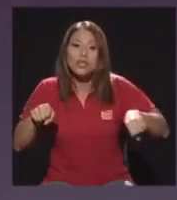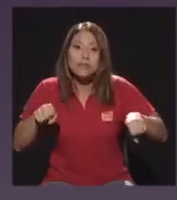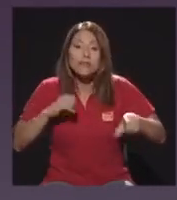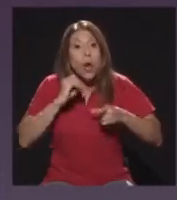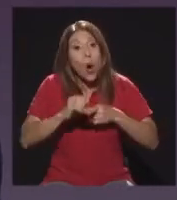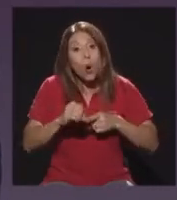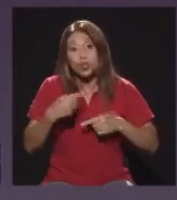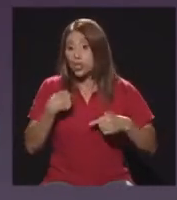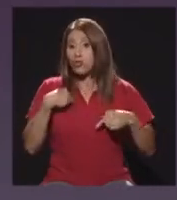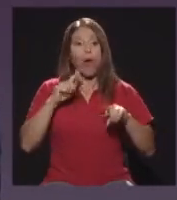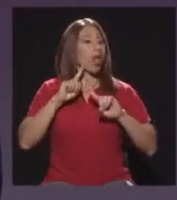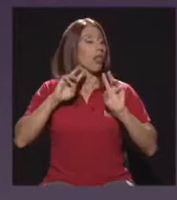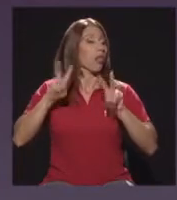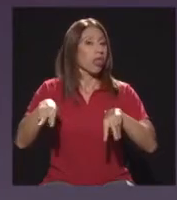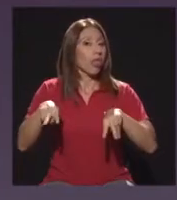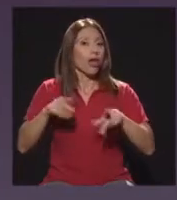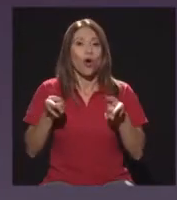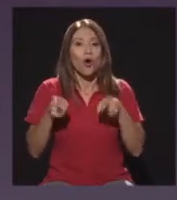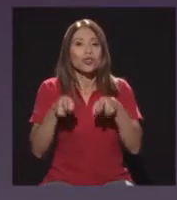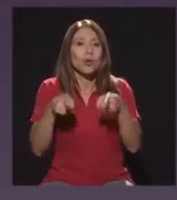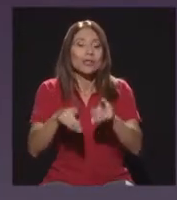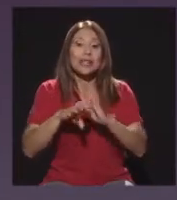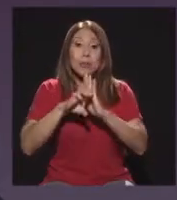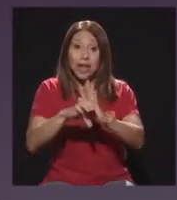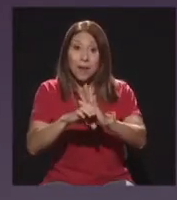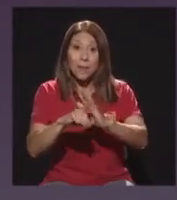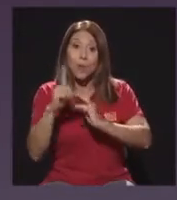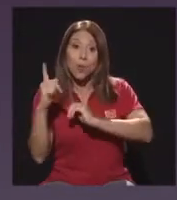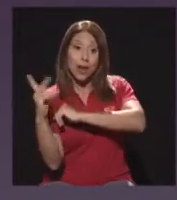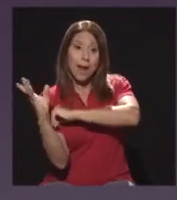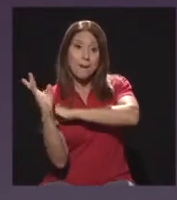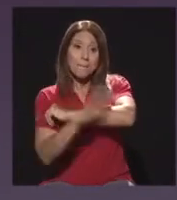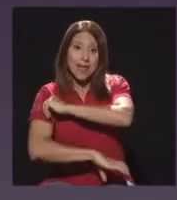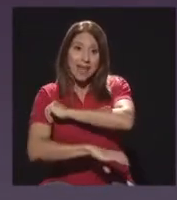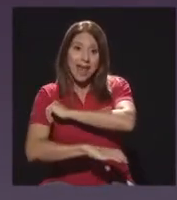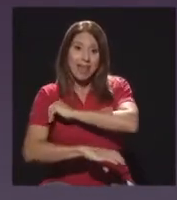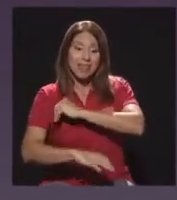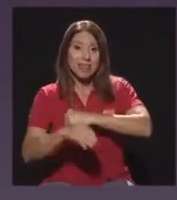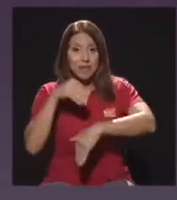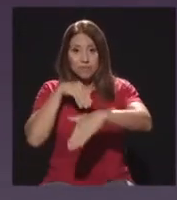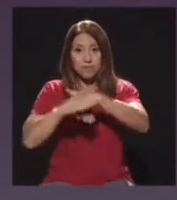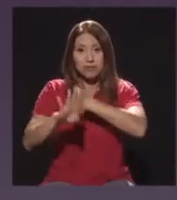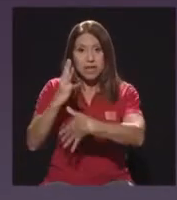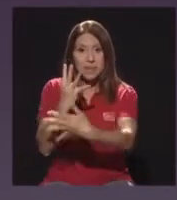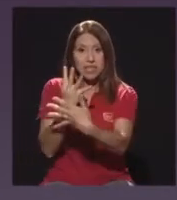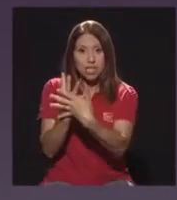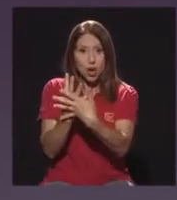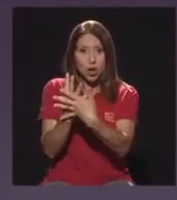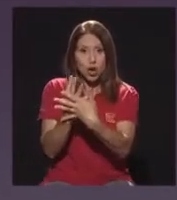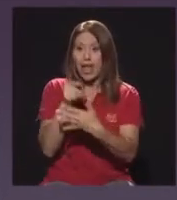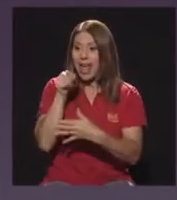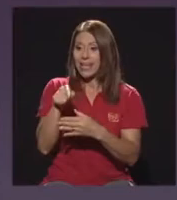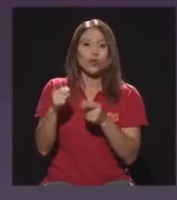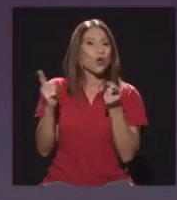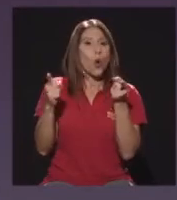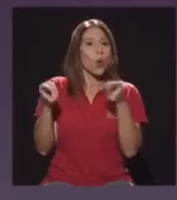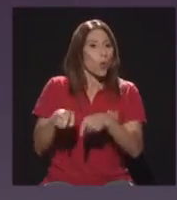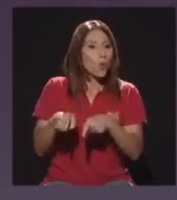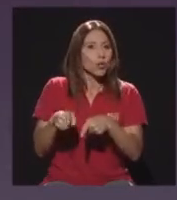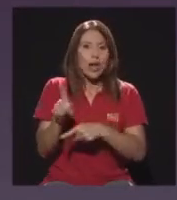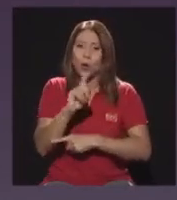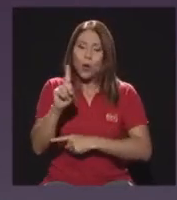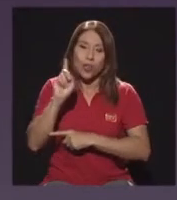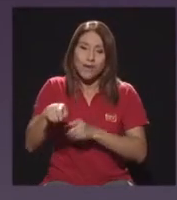consecuencias como podrían ser por ejemplo una pena de cárcel verdad o una pena de prisión cosa que no ocurre o no debería ocurrir